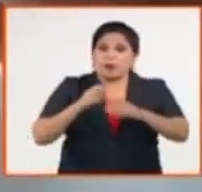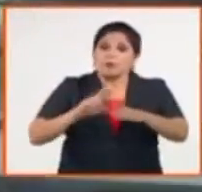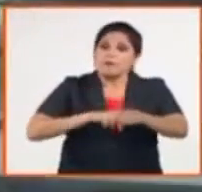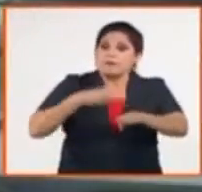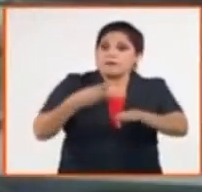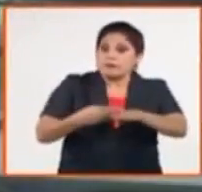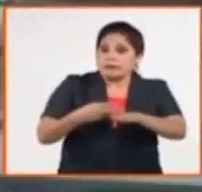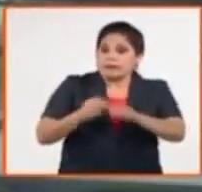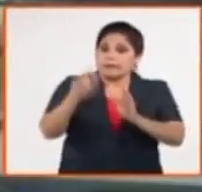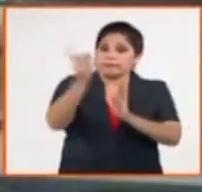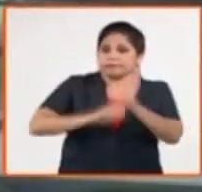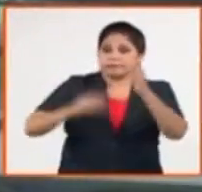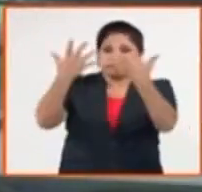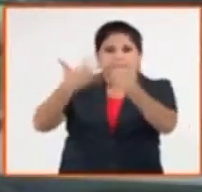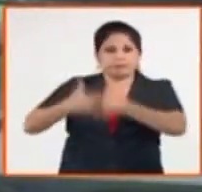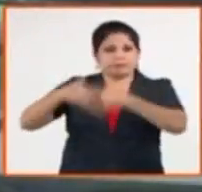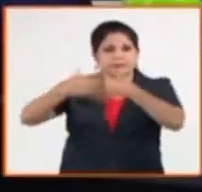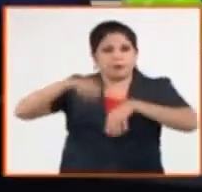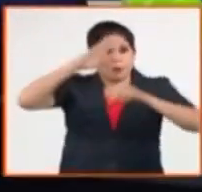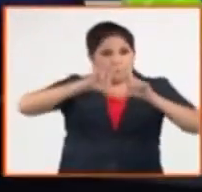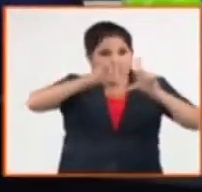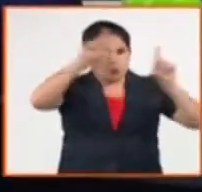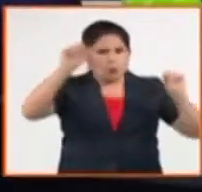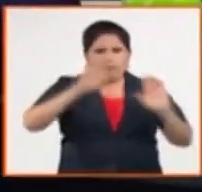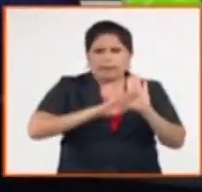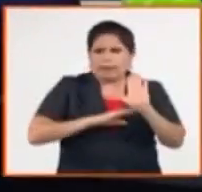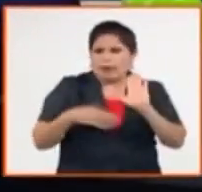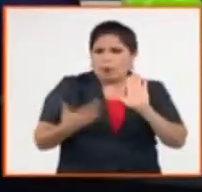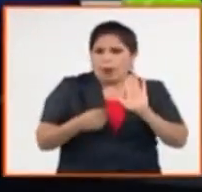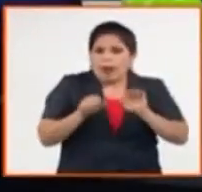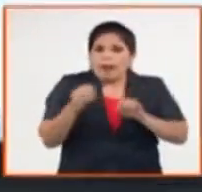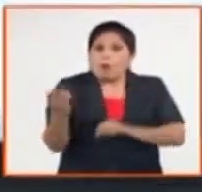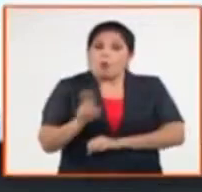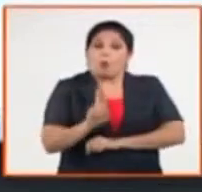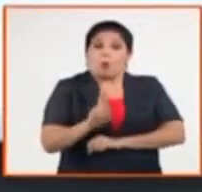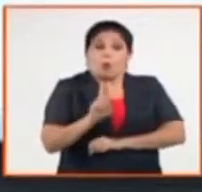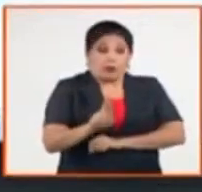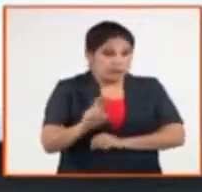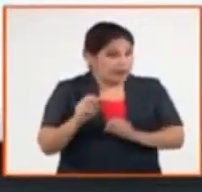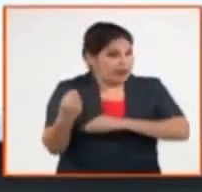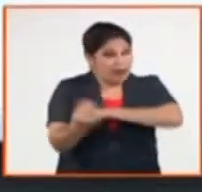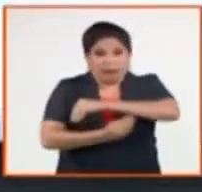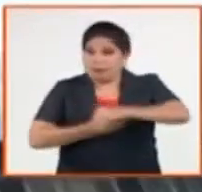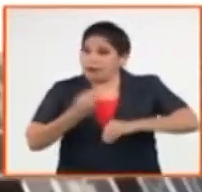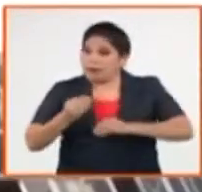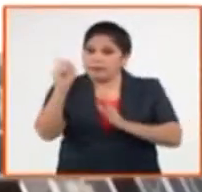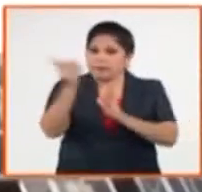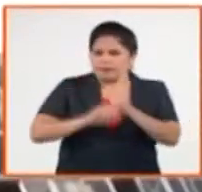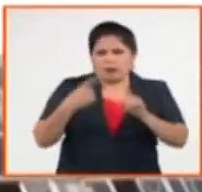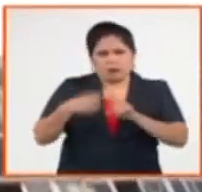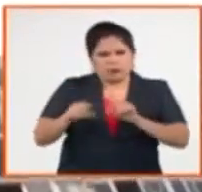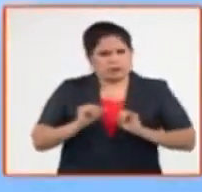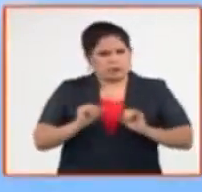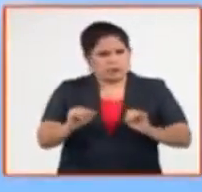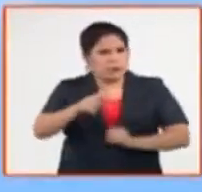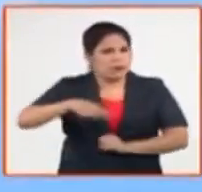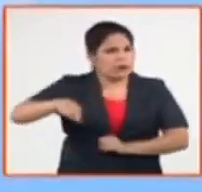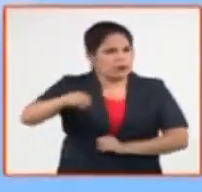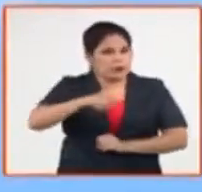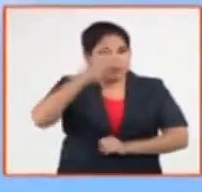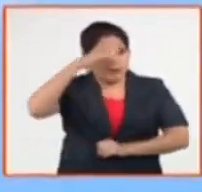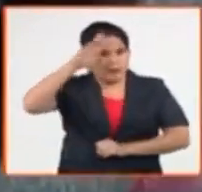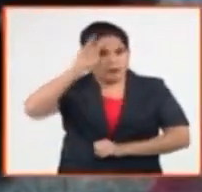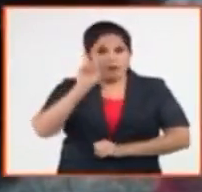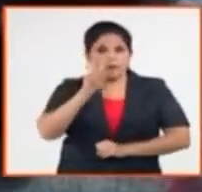generación eléctrica en el país, las medidas de contingencia adoptadas y otras informaciones de interés.